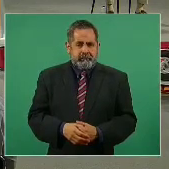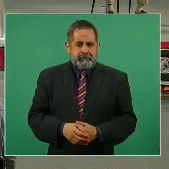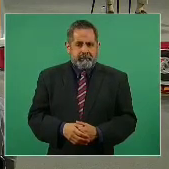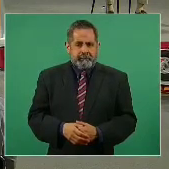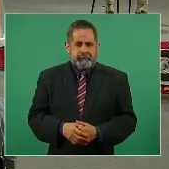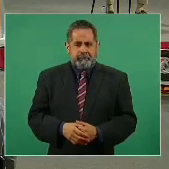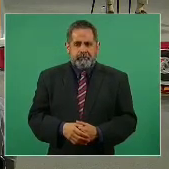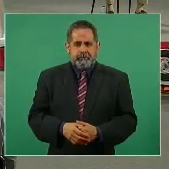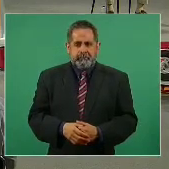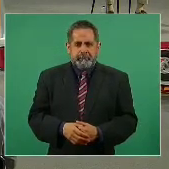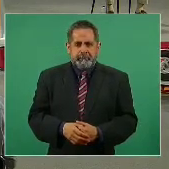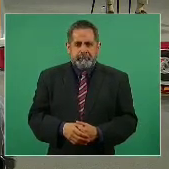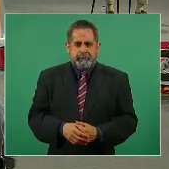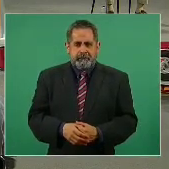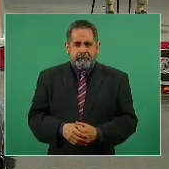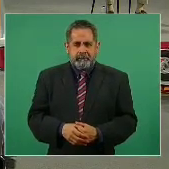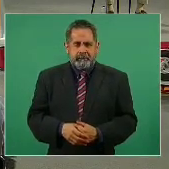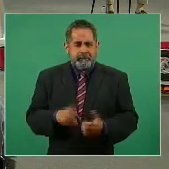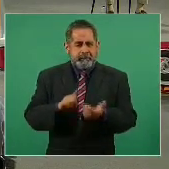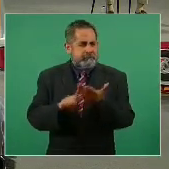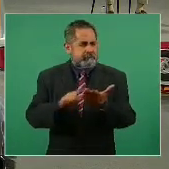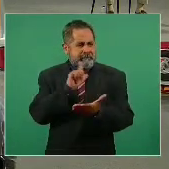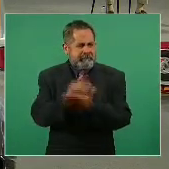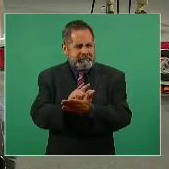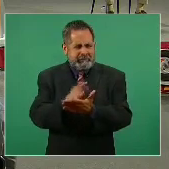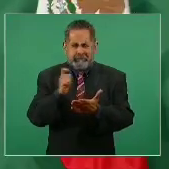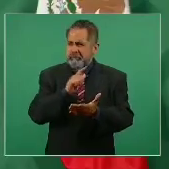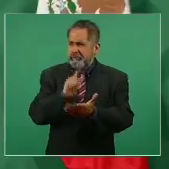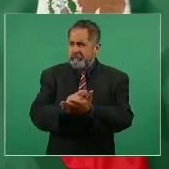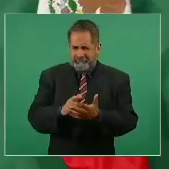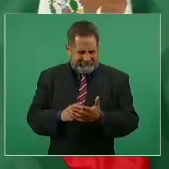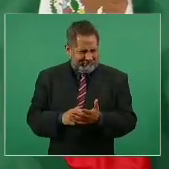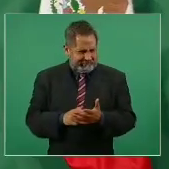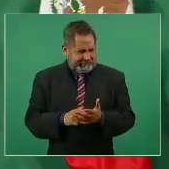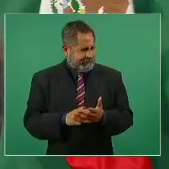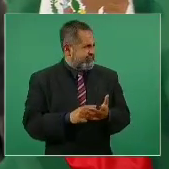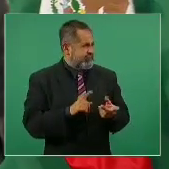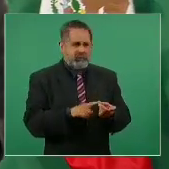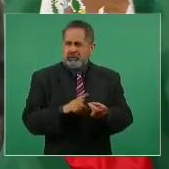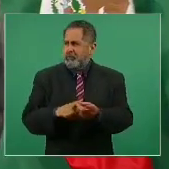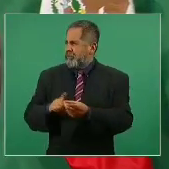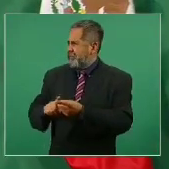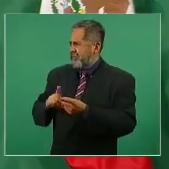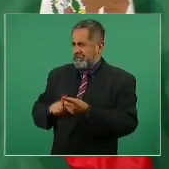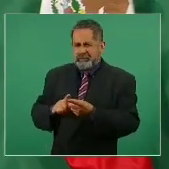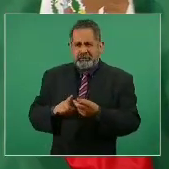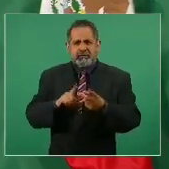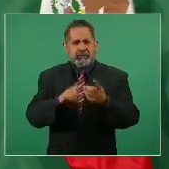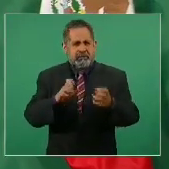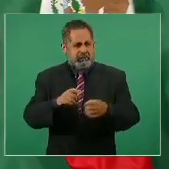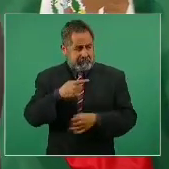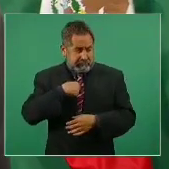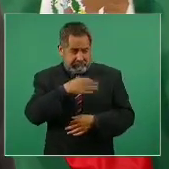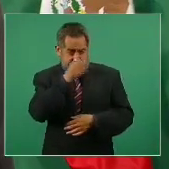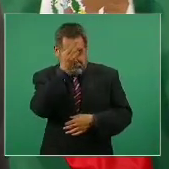Cuando dice la ley es la ley. Me volteo y ando buscando. Sí. Al